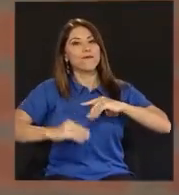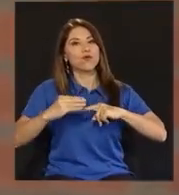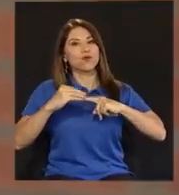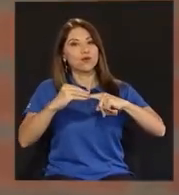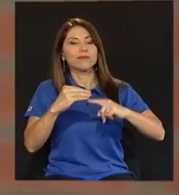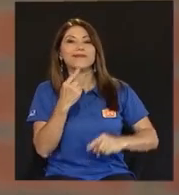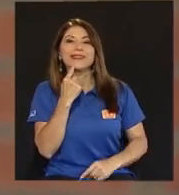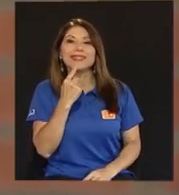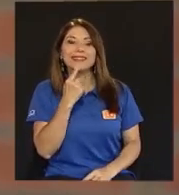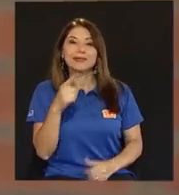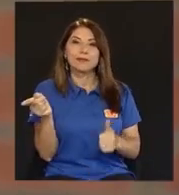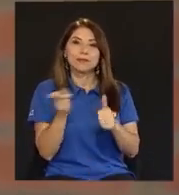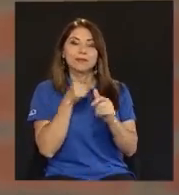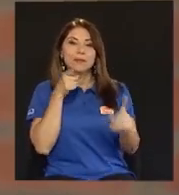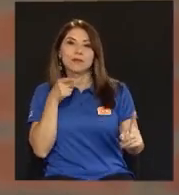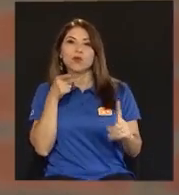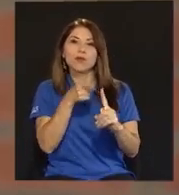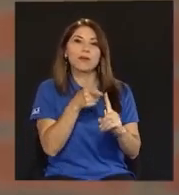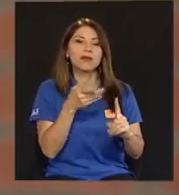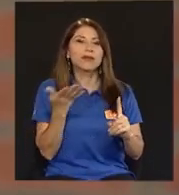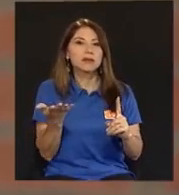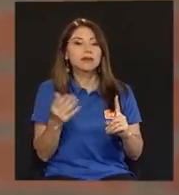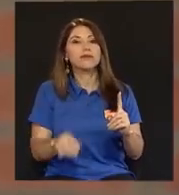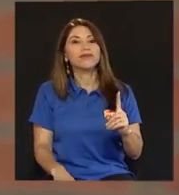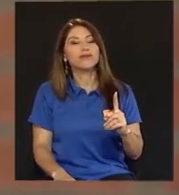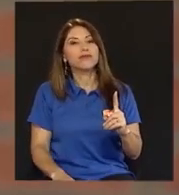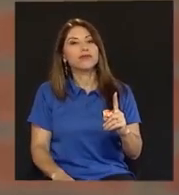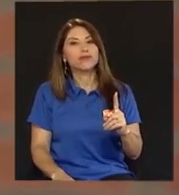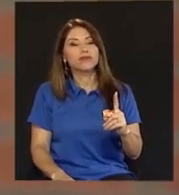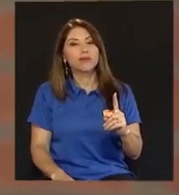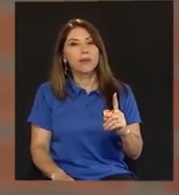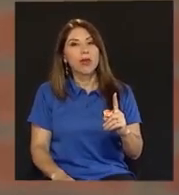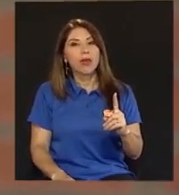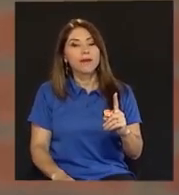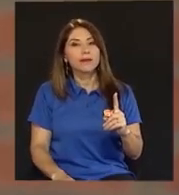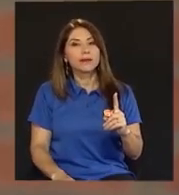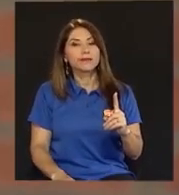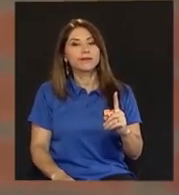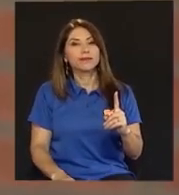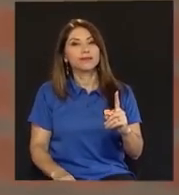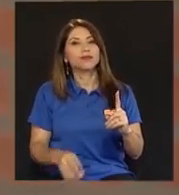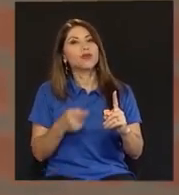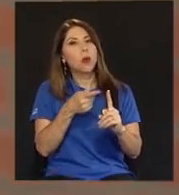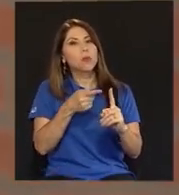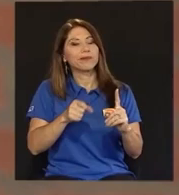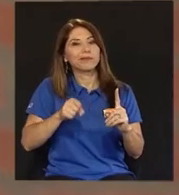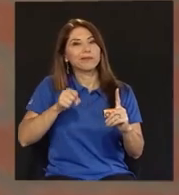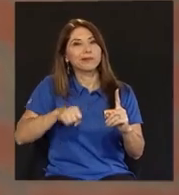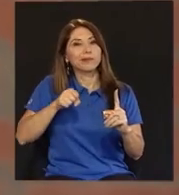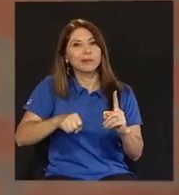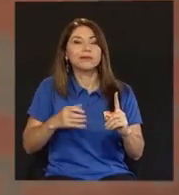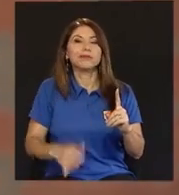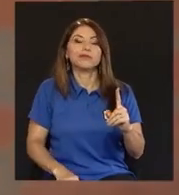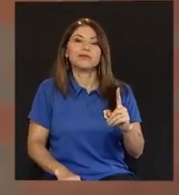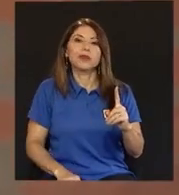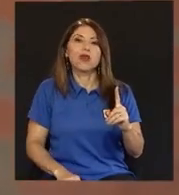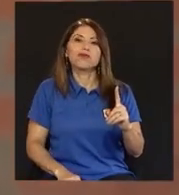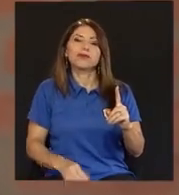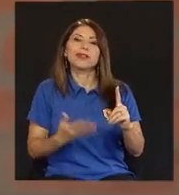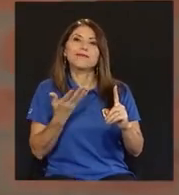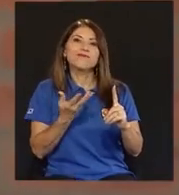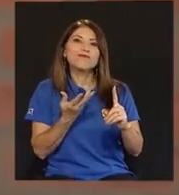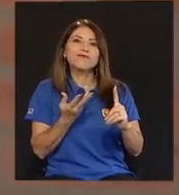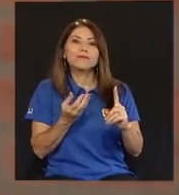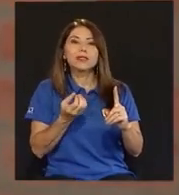dice que su primer objetivo es, en lo posible, ponerle un freno